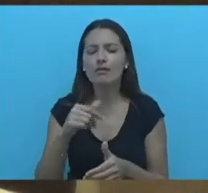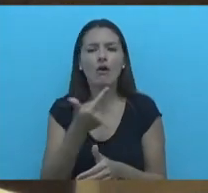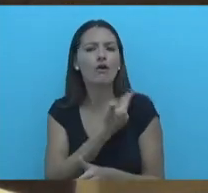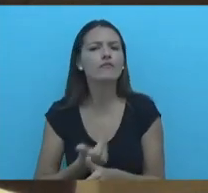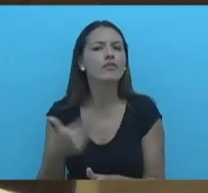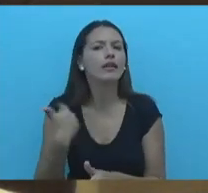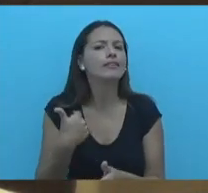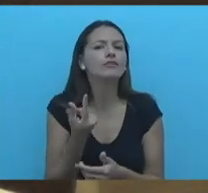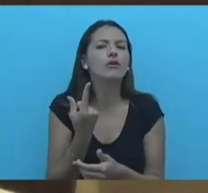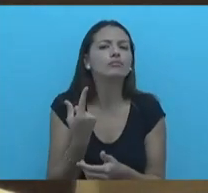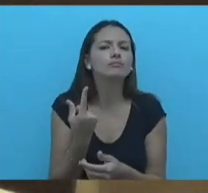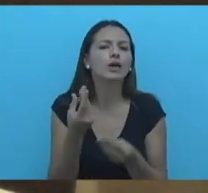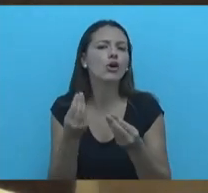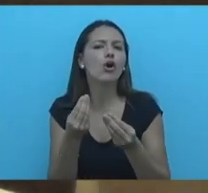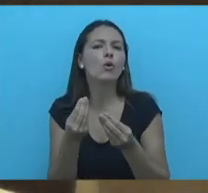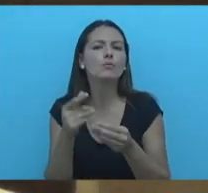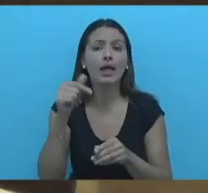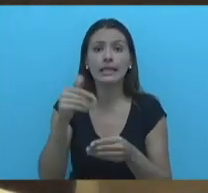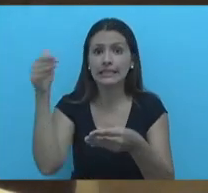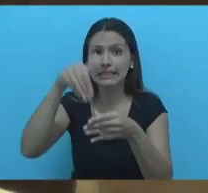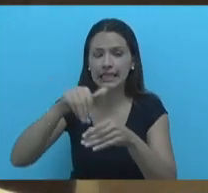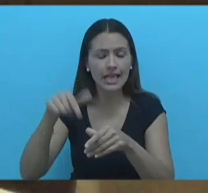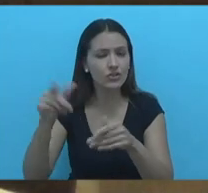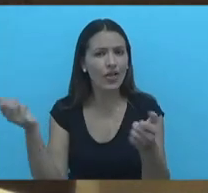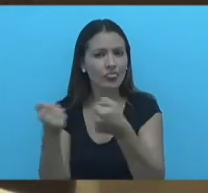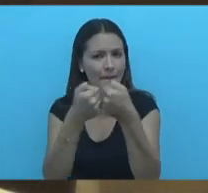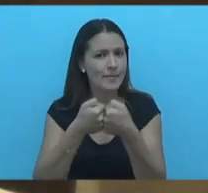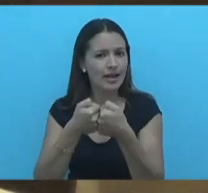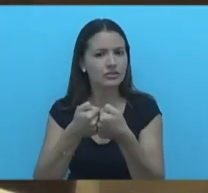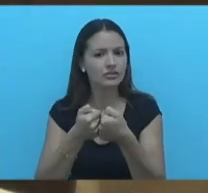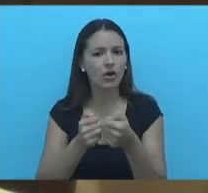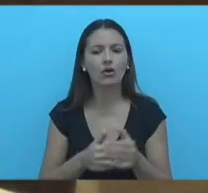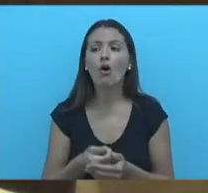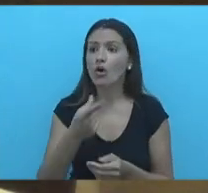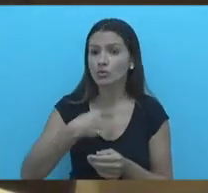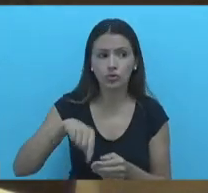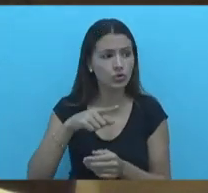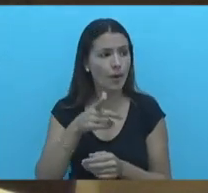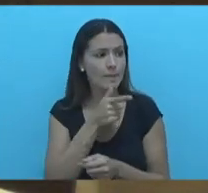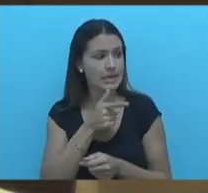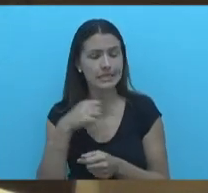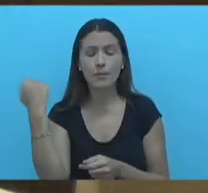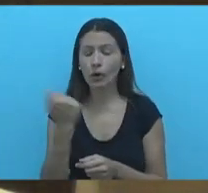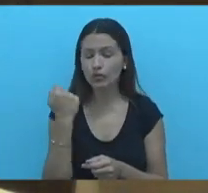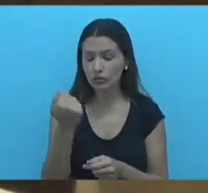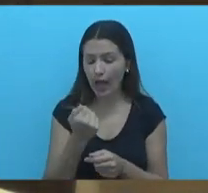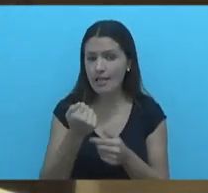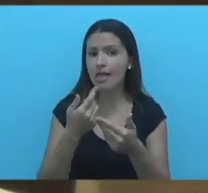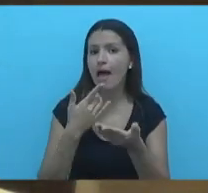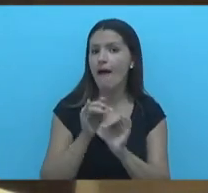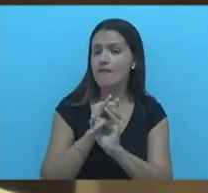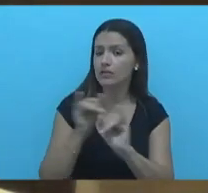libre comercio, y en el cual nos parecía muy importante poder hacer un pronunciamiento político de esta Cámara, porque un tratado